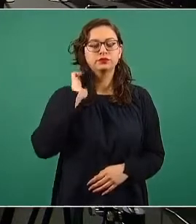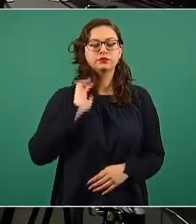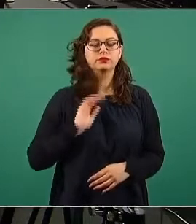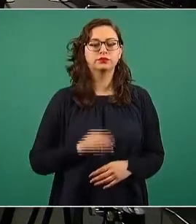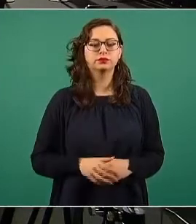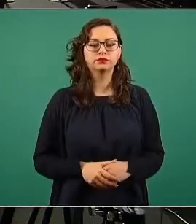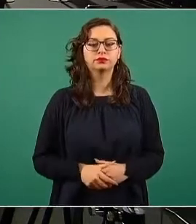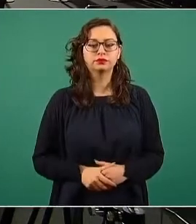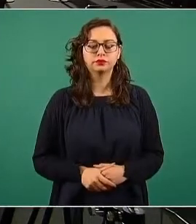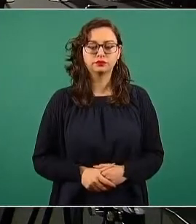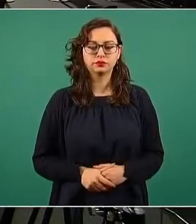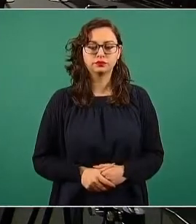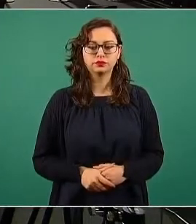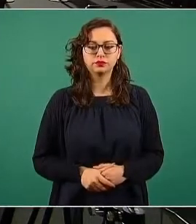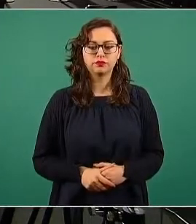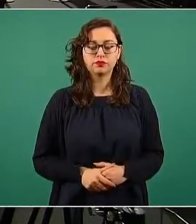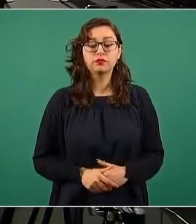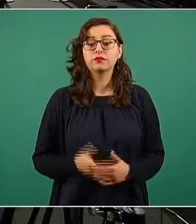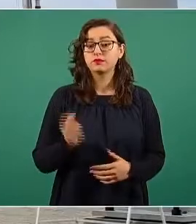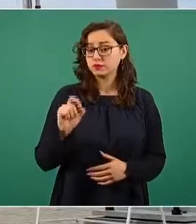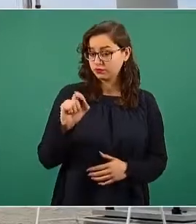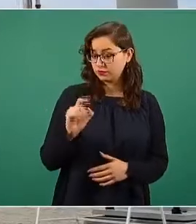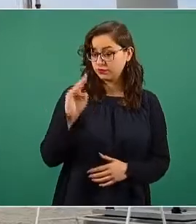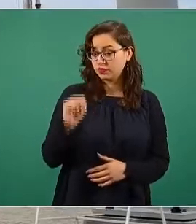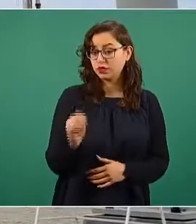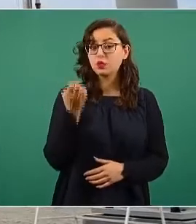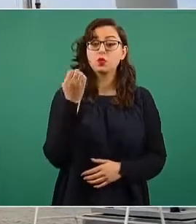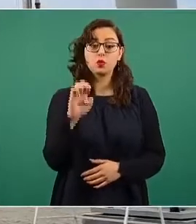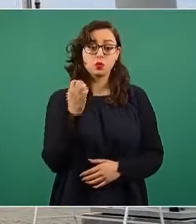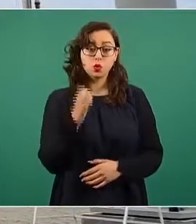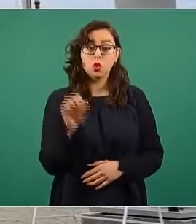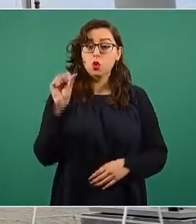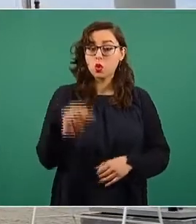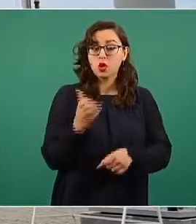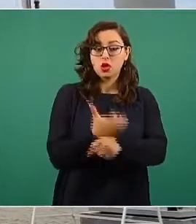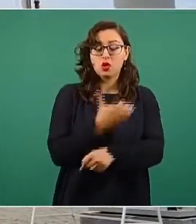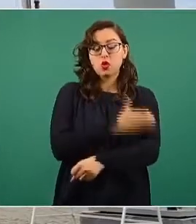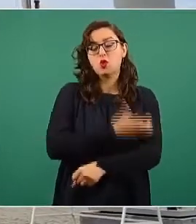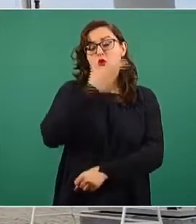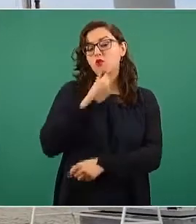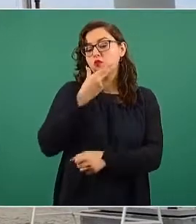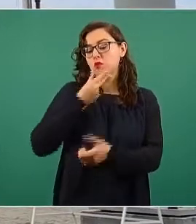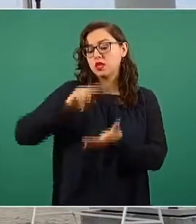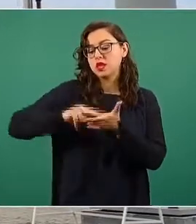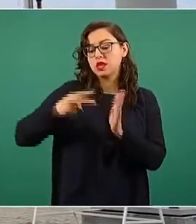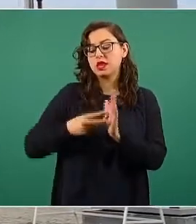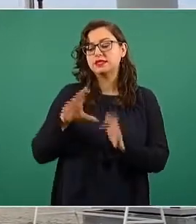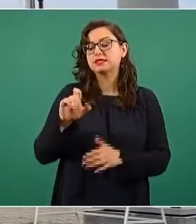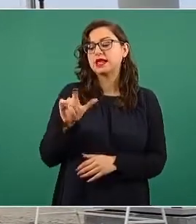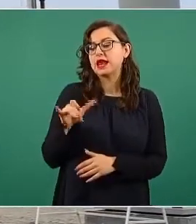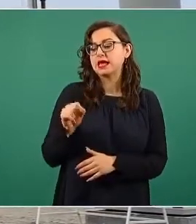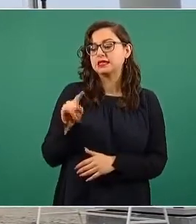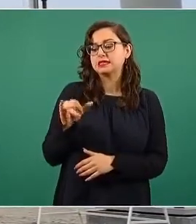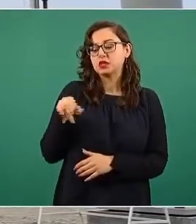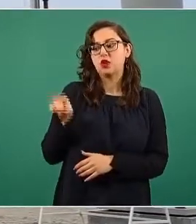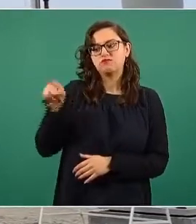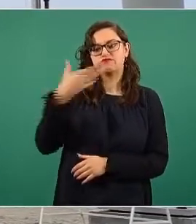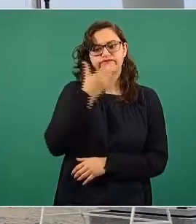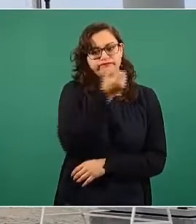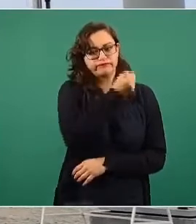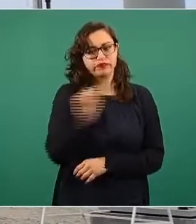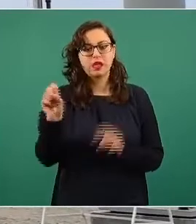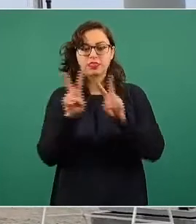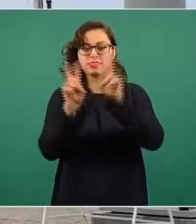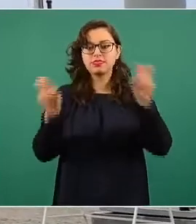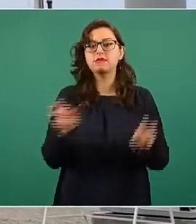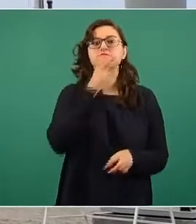Gobierno de México. Es 29 de enero, hoy nos acompaña el ingeniero Celestinos, experto en refinación. Vamos a hacer el